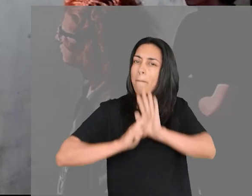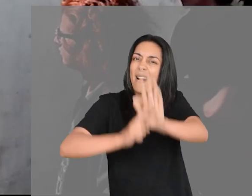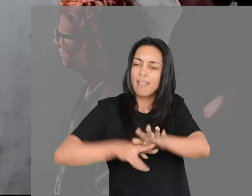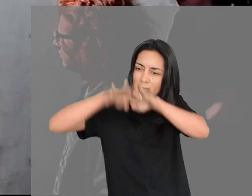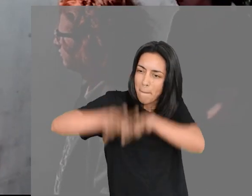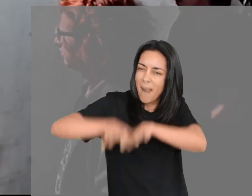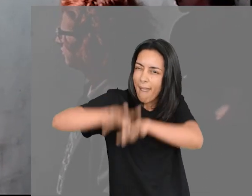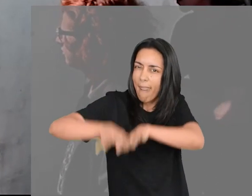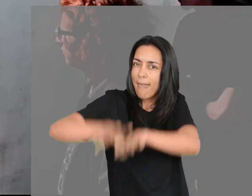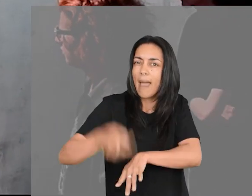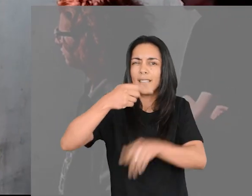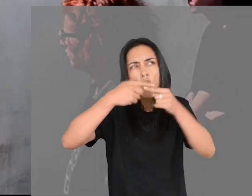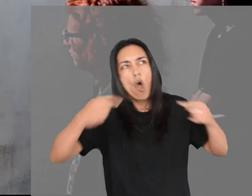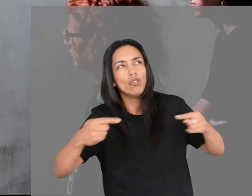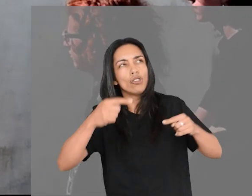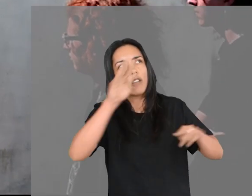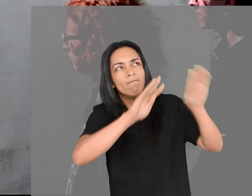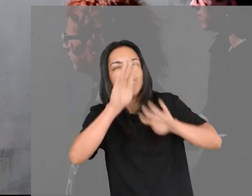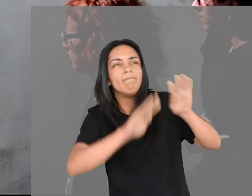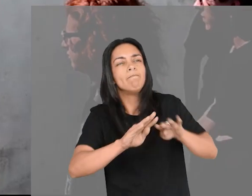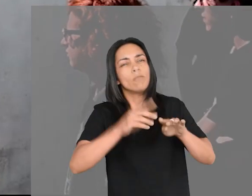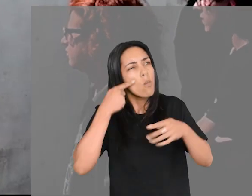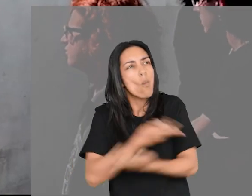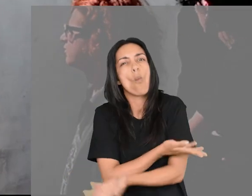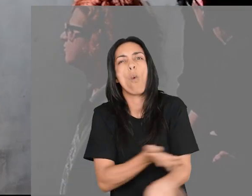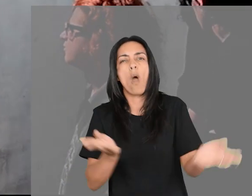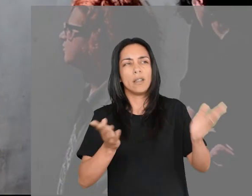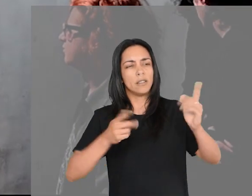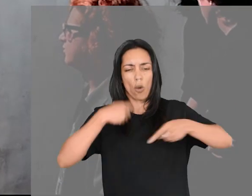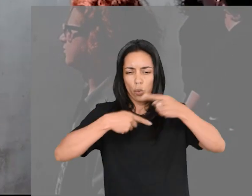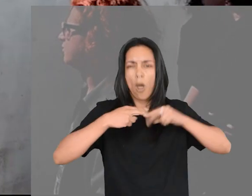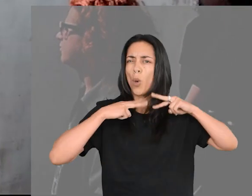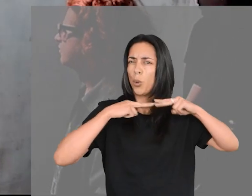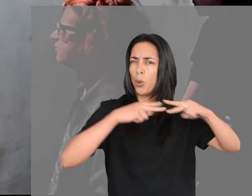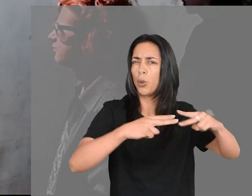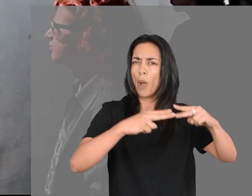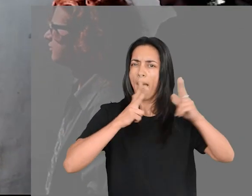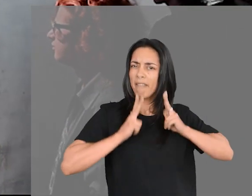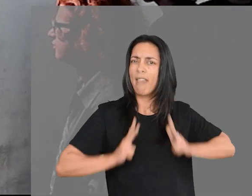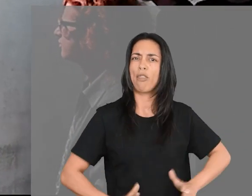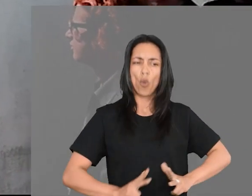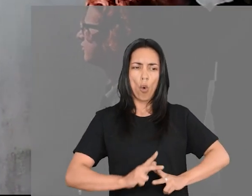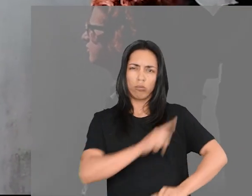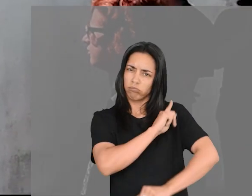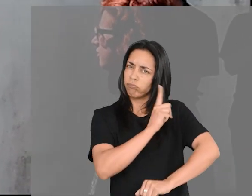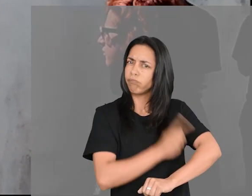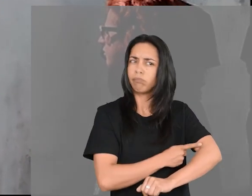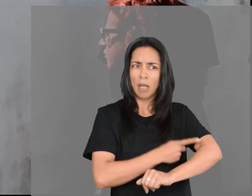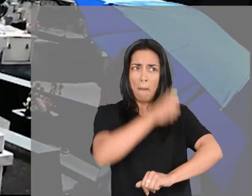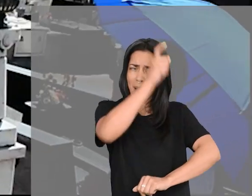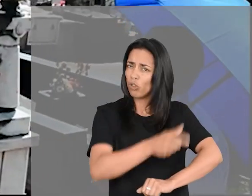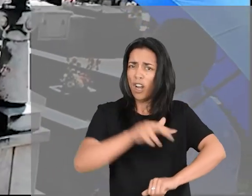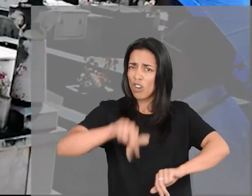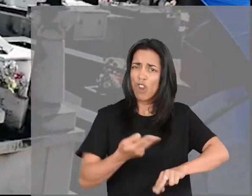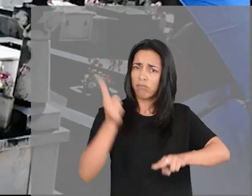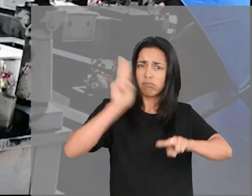estos arreglos intentan demostrar y seguir manteniendo la actitud y el poderío del ya difunto aún después de su muerte.